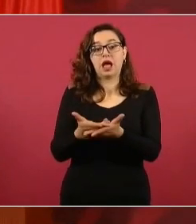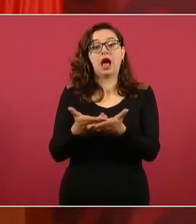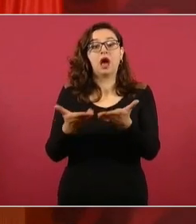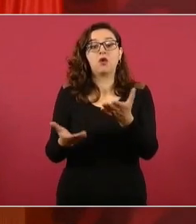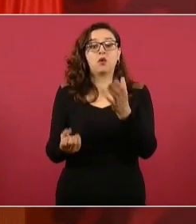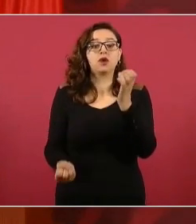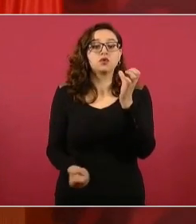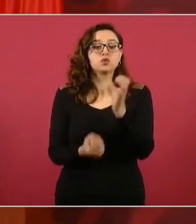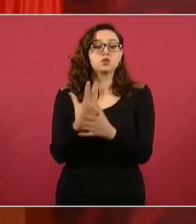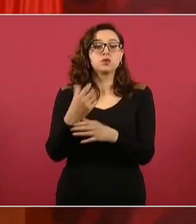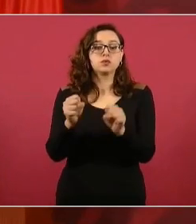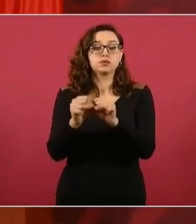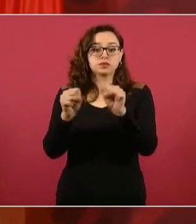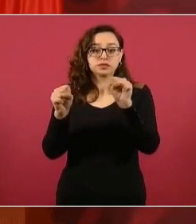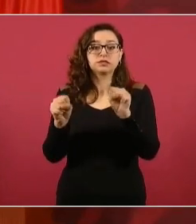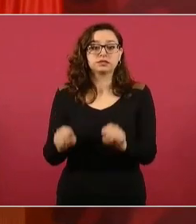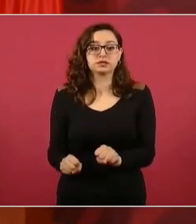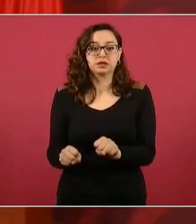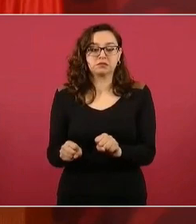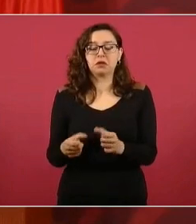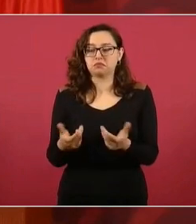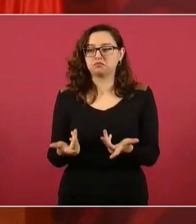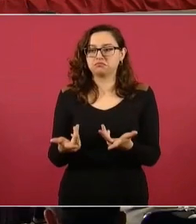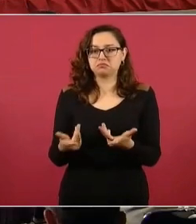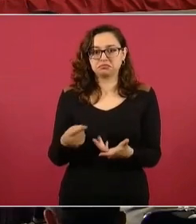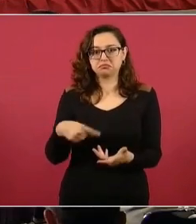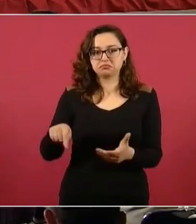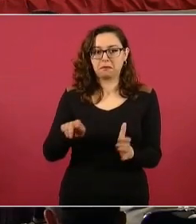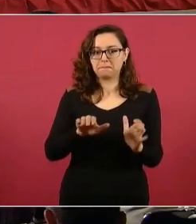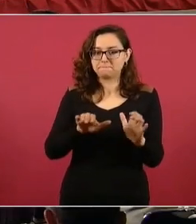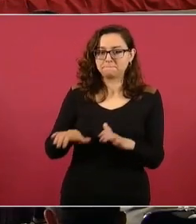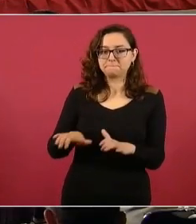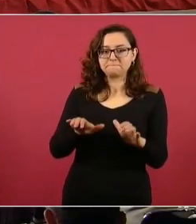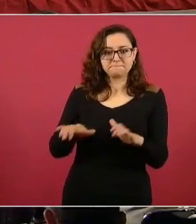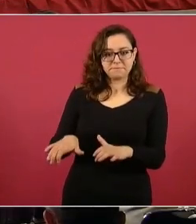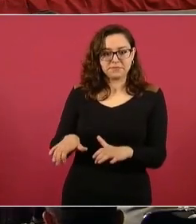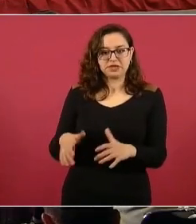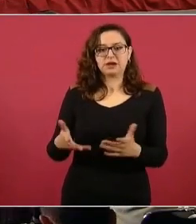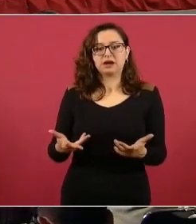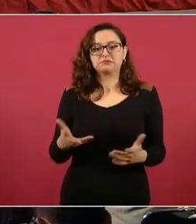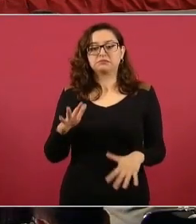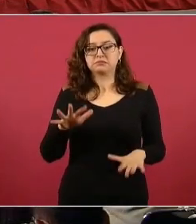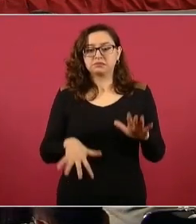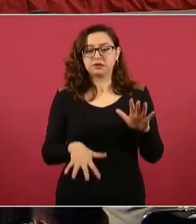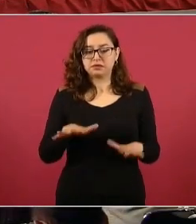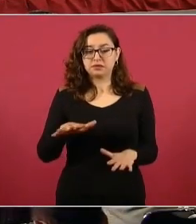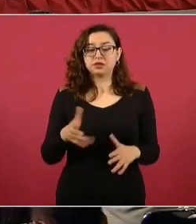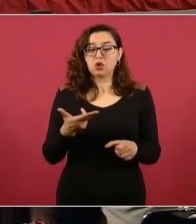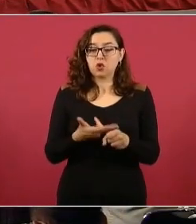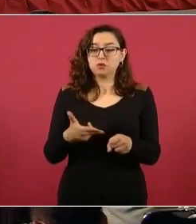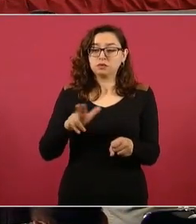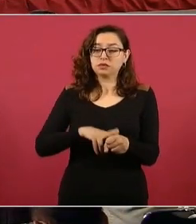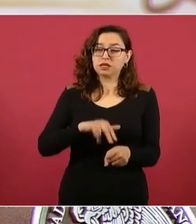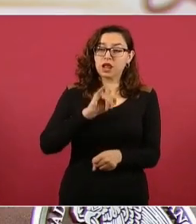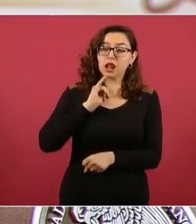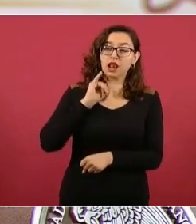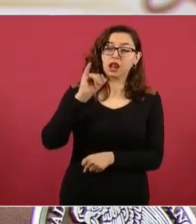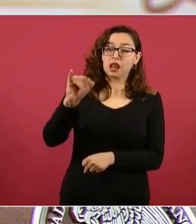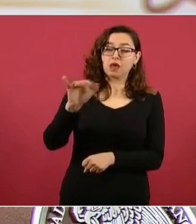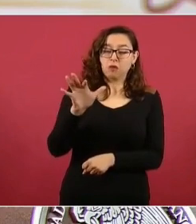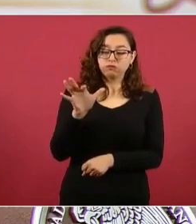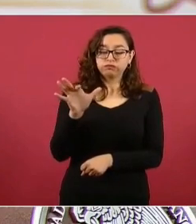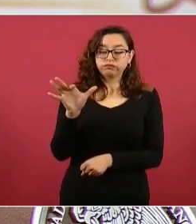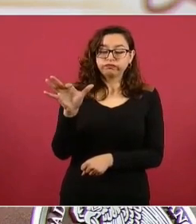bienestar que atienden a la población sin seguridad social en muchos casos en municipios muy lejanos y de alto nivel